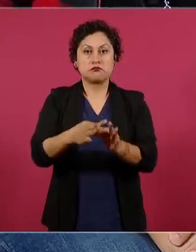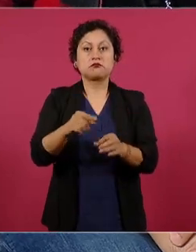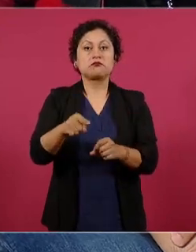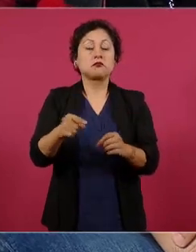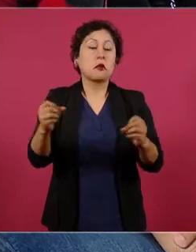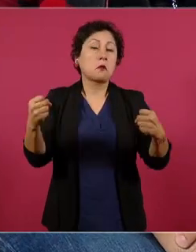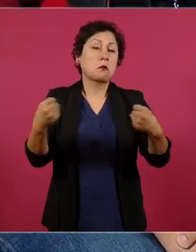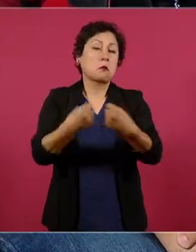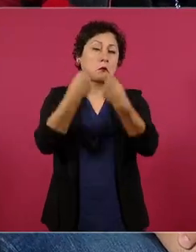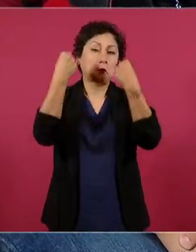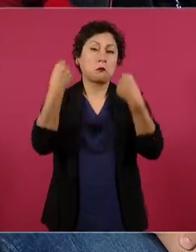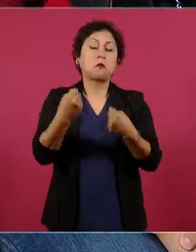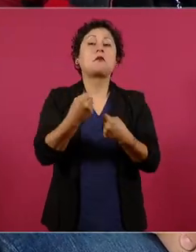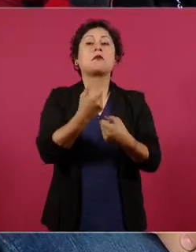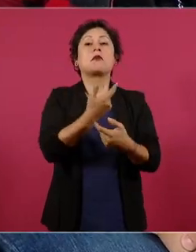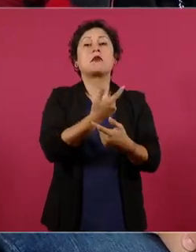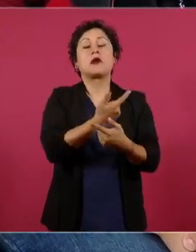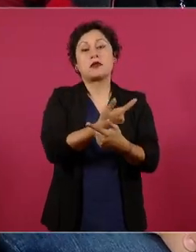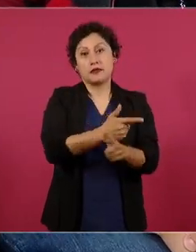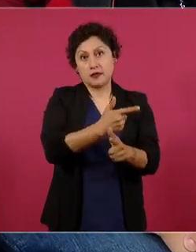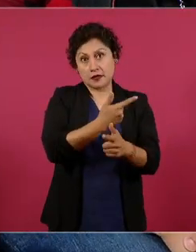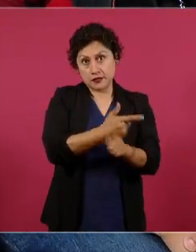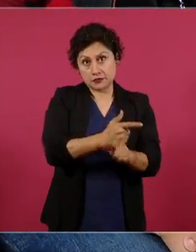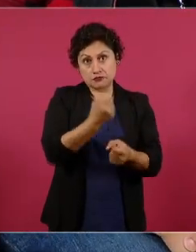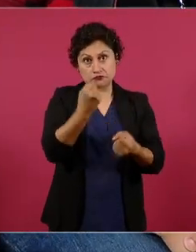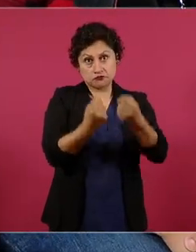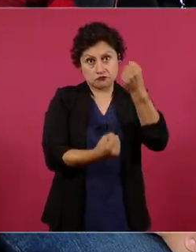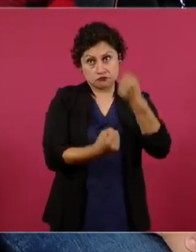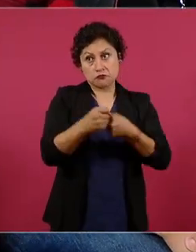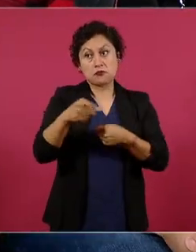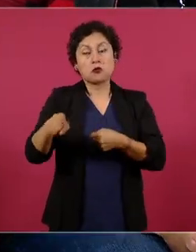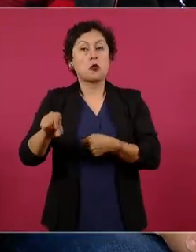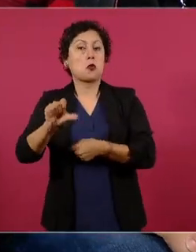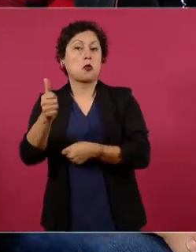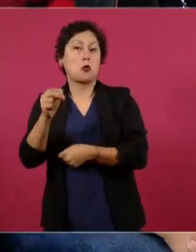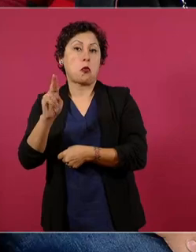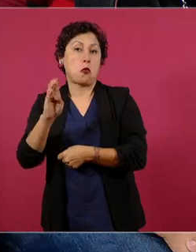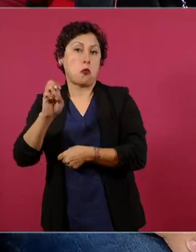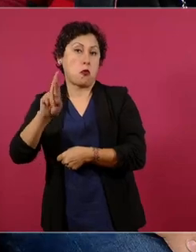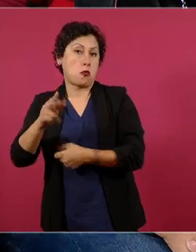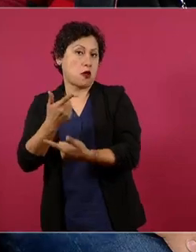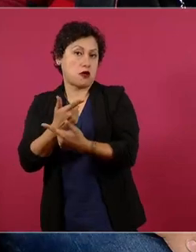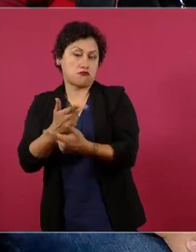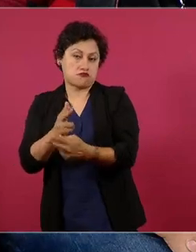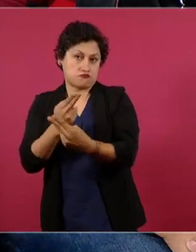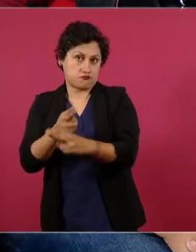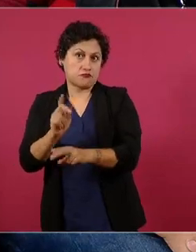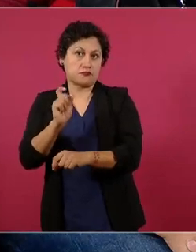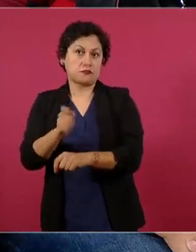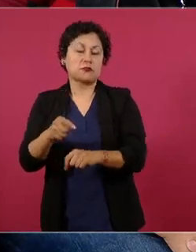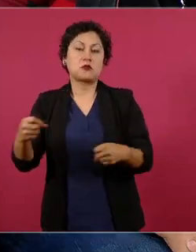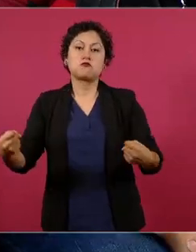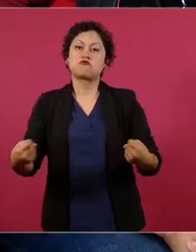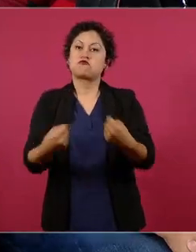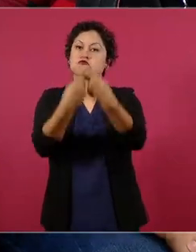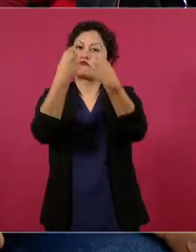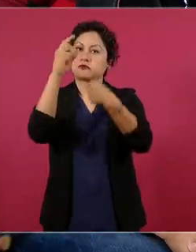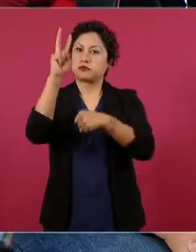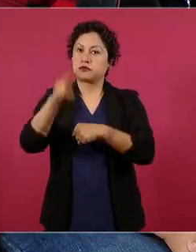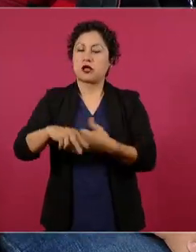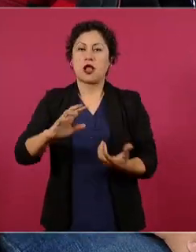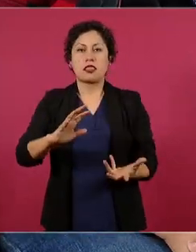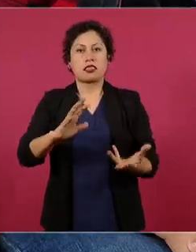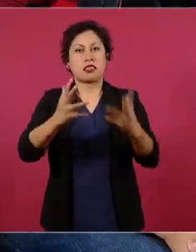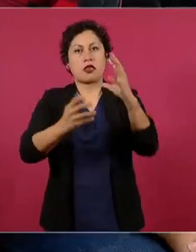de plataformas digitales conocidos como Ubers escaló a un nivel de violencia alto. Pues esto gracias un poco